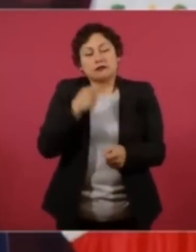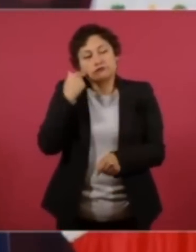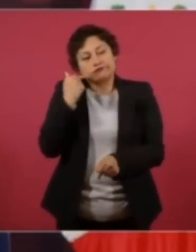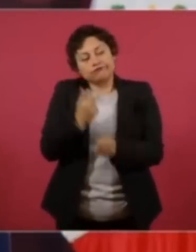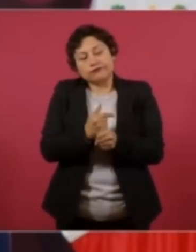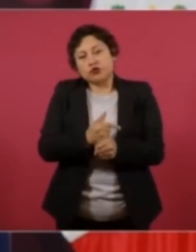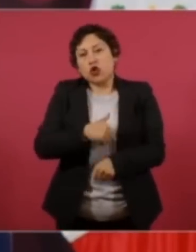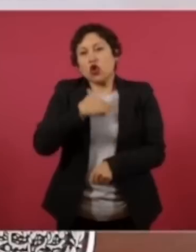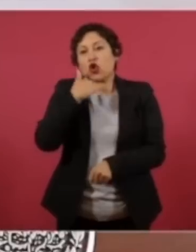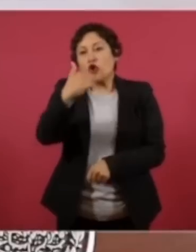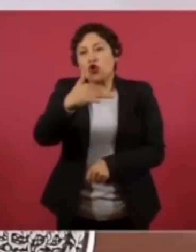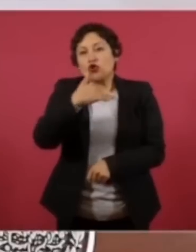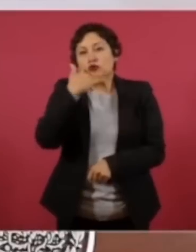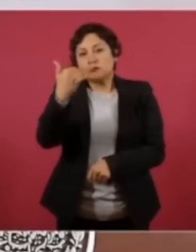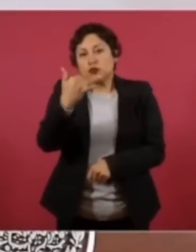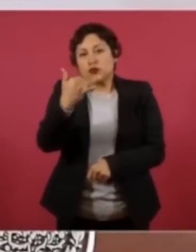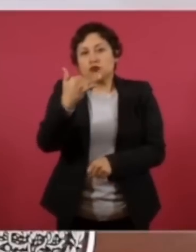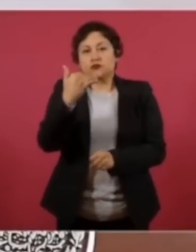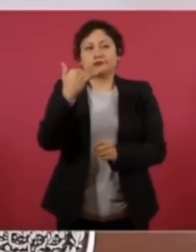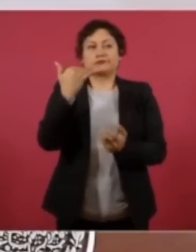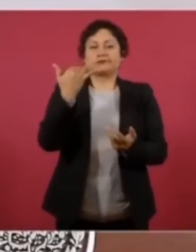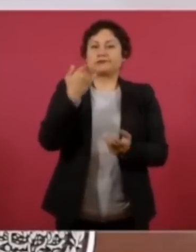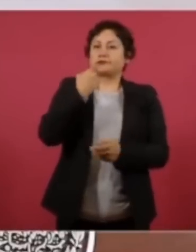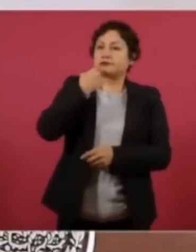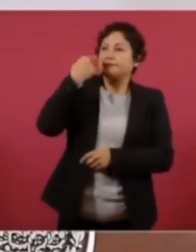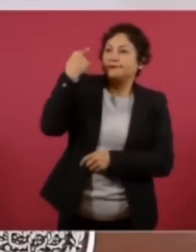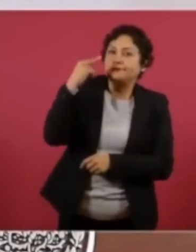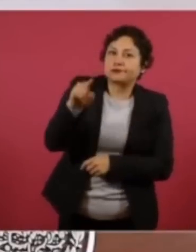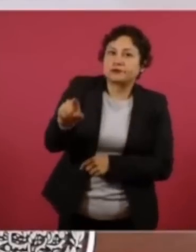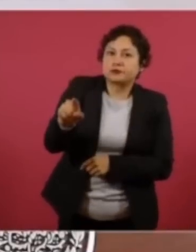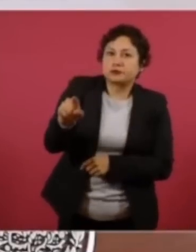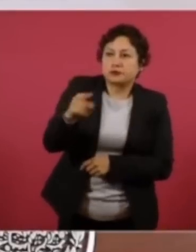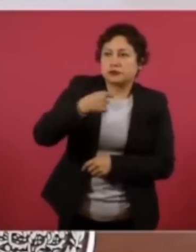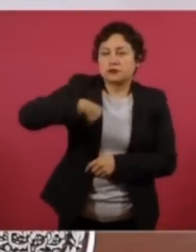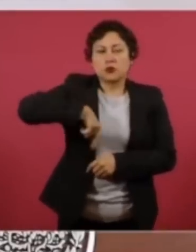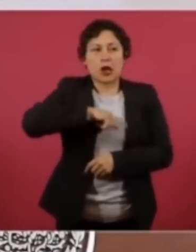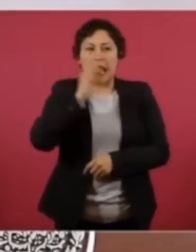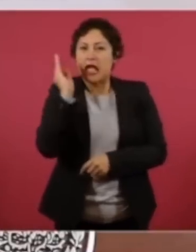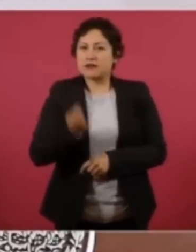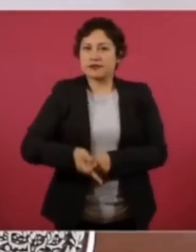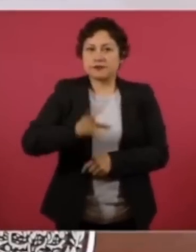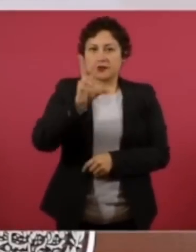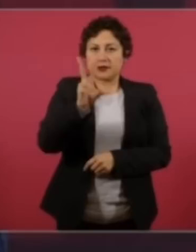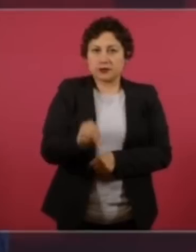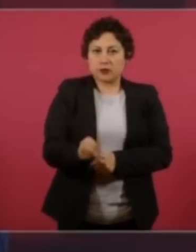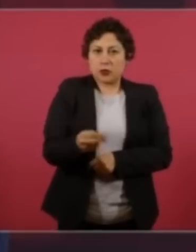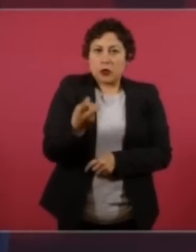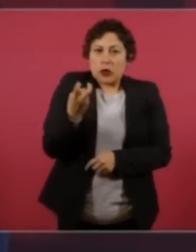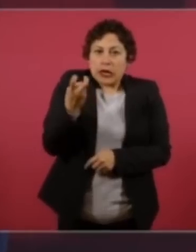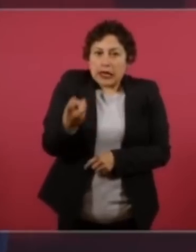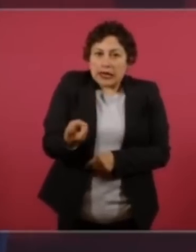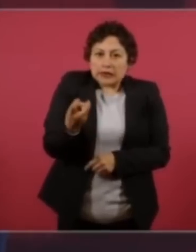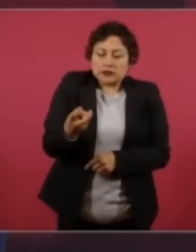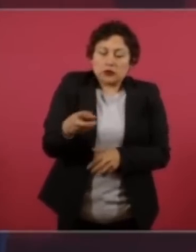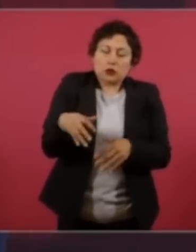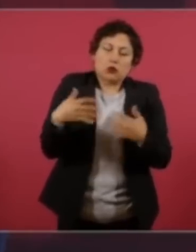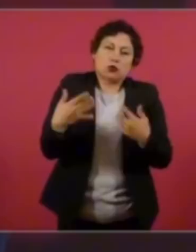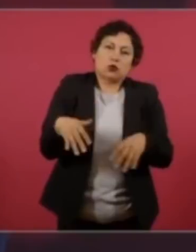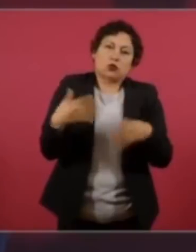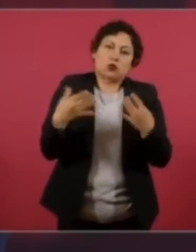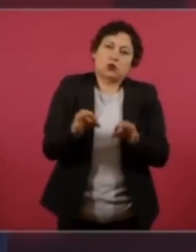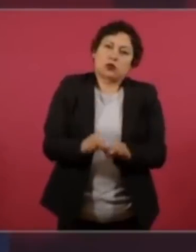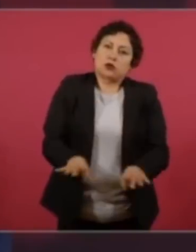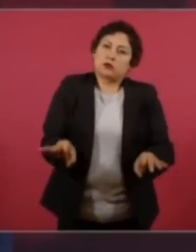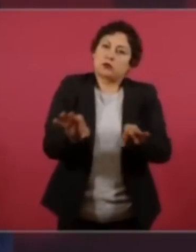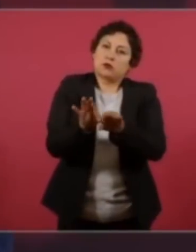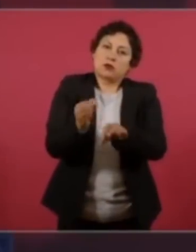denunciarla, porque antes, y eso es muy importante, antes